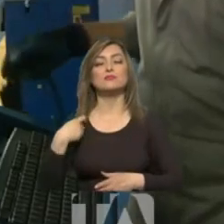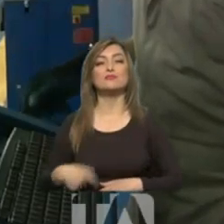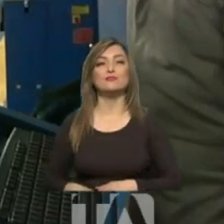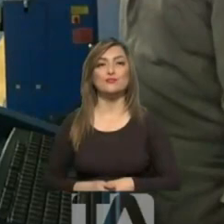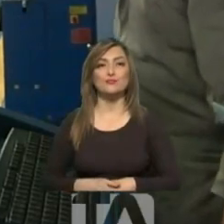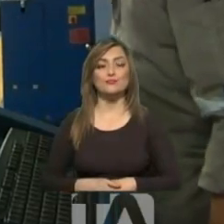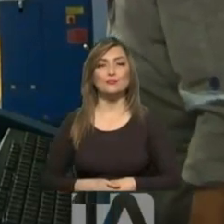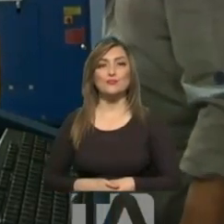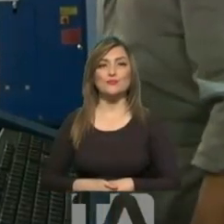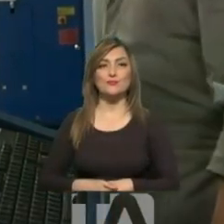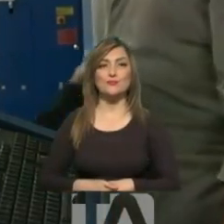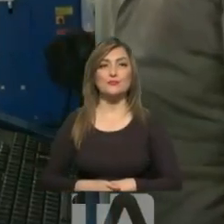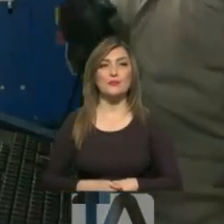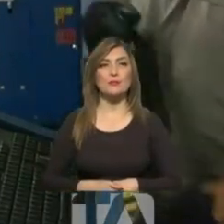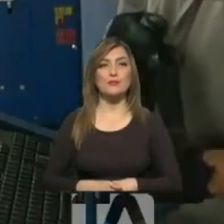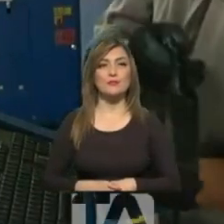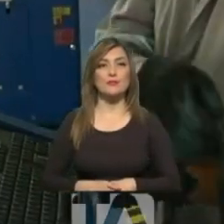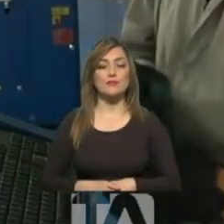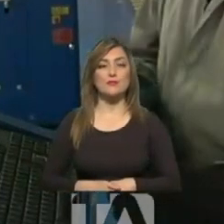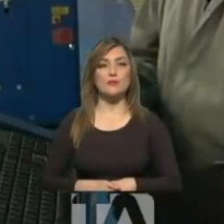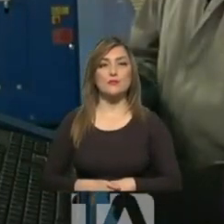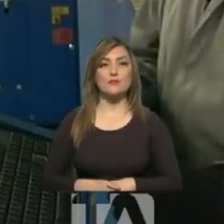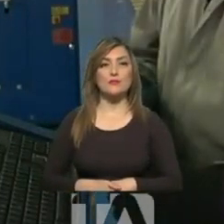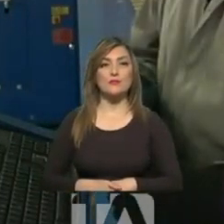Quito, Stephanie Paz, 24 horas.